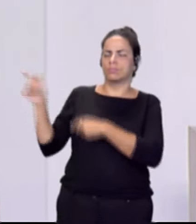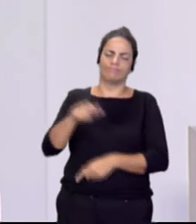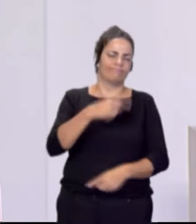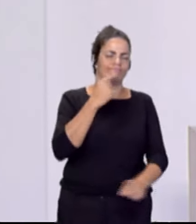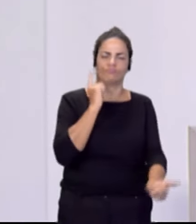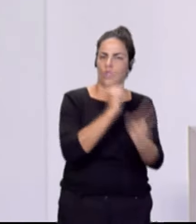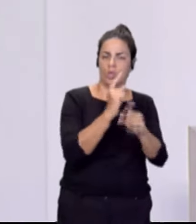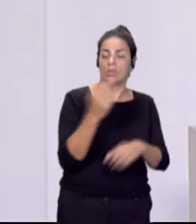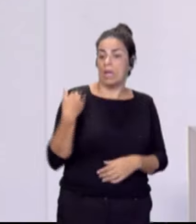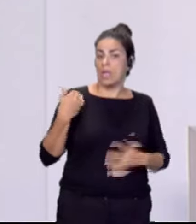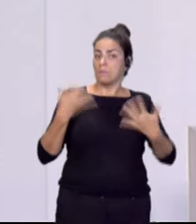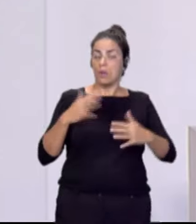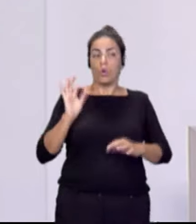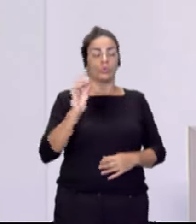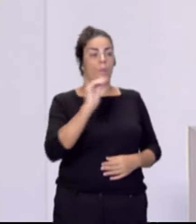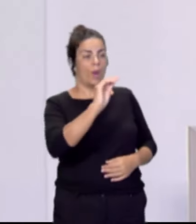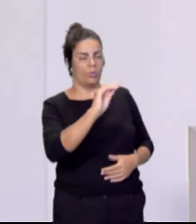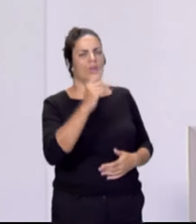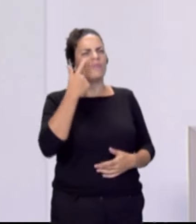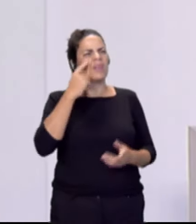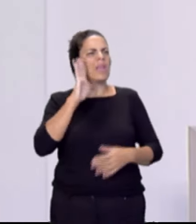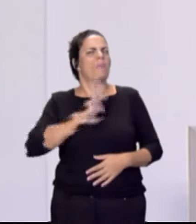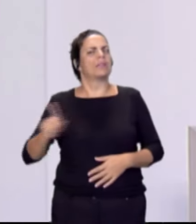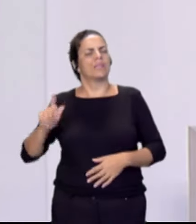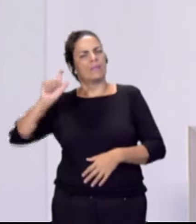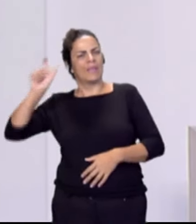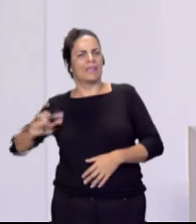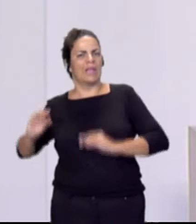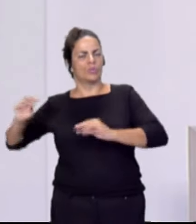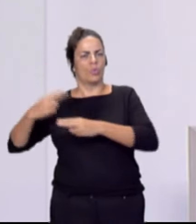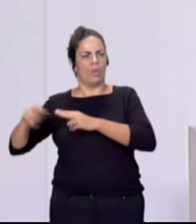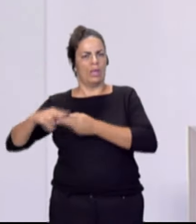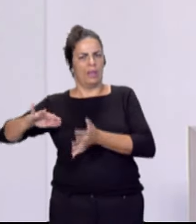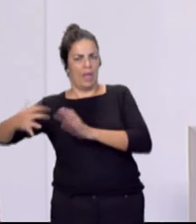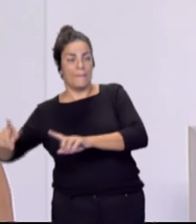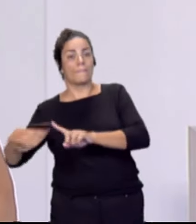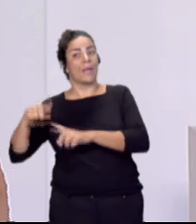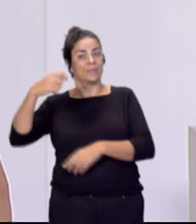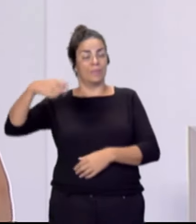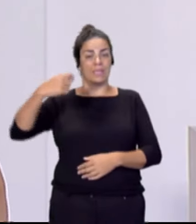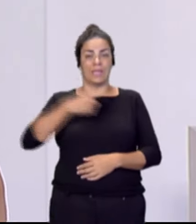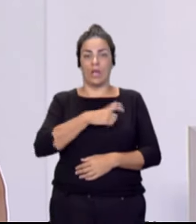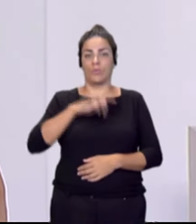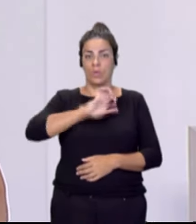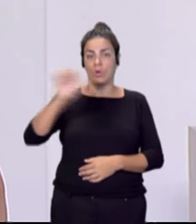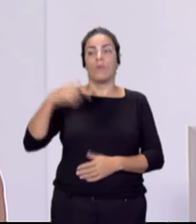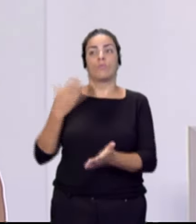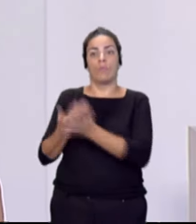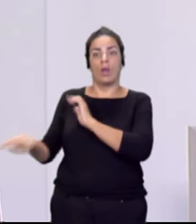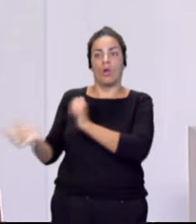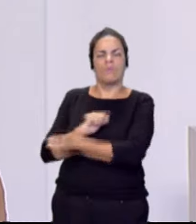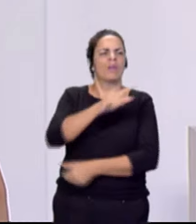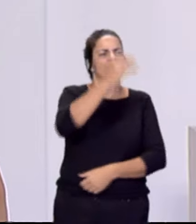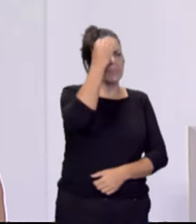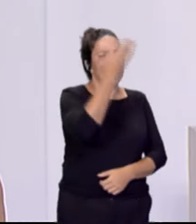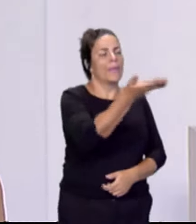preguntado sobre qué les parece la política que está aplicando Italia y que von der Leyen, presidenta de la Comisión Europea, propone copiar.